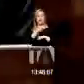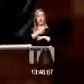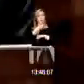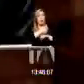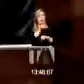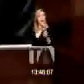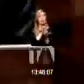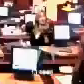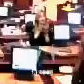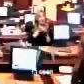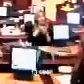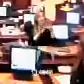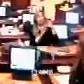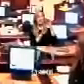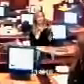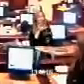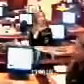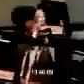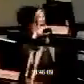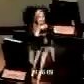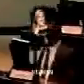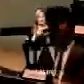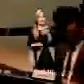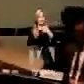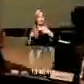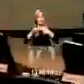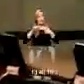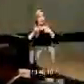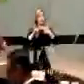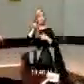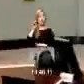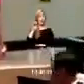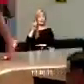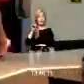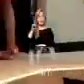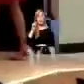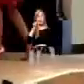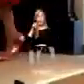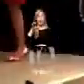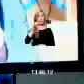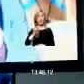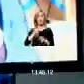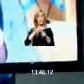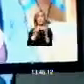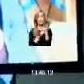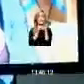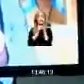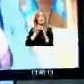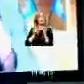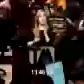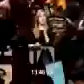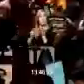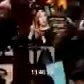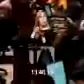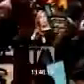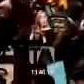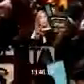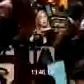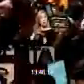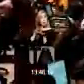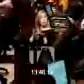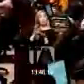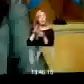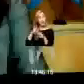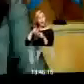varias autoridades como los miembros del Consejo de Participación y también a Verónica Espinosa, ex ministra de Salud, pero perdonó a María